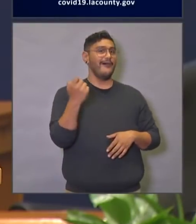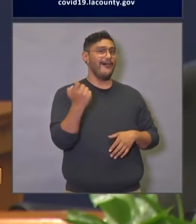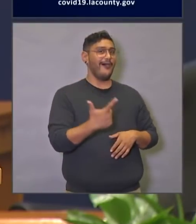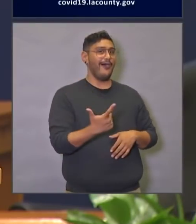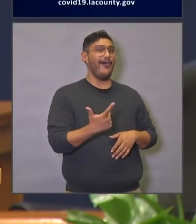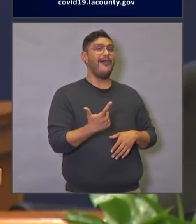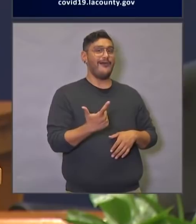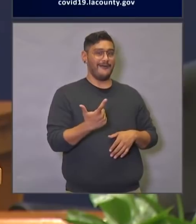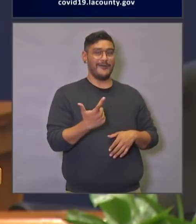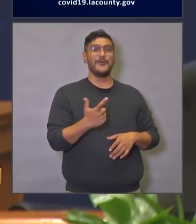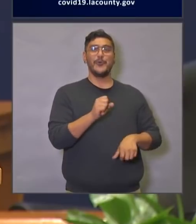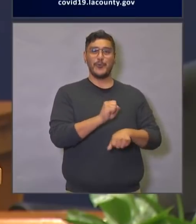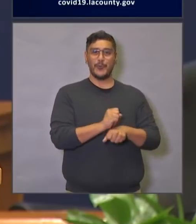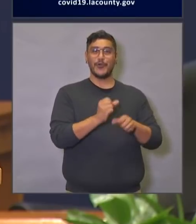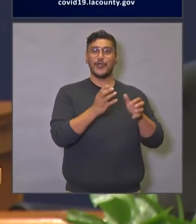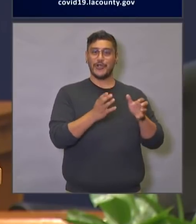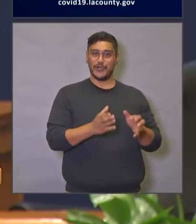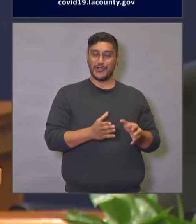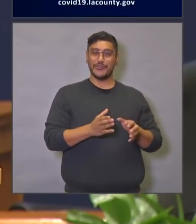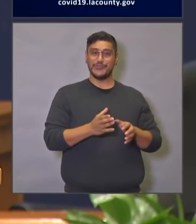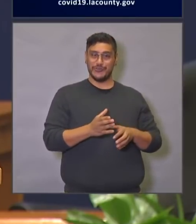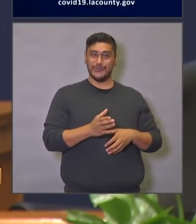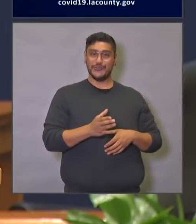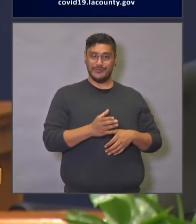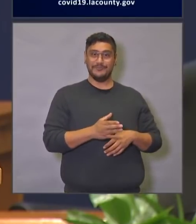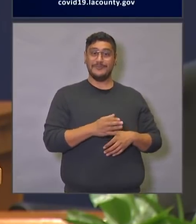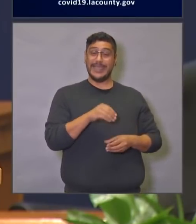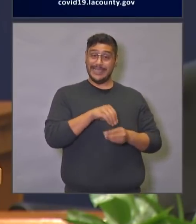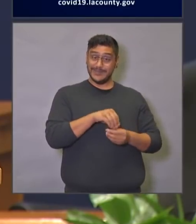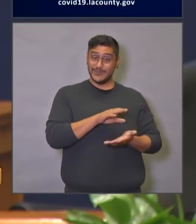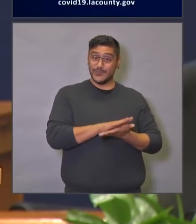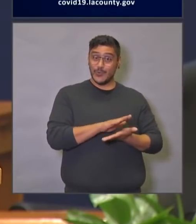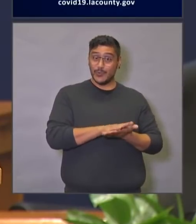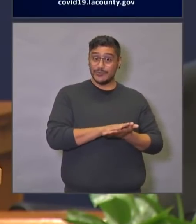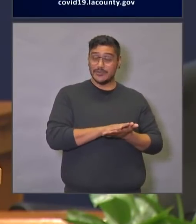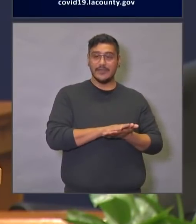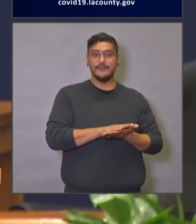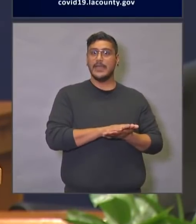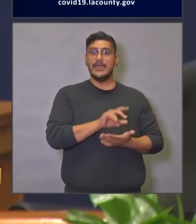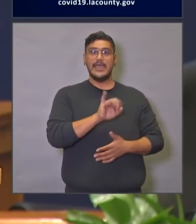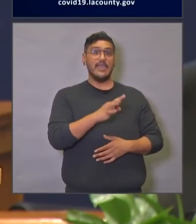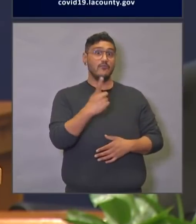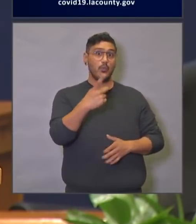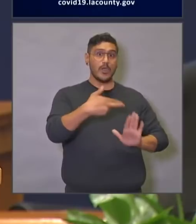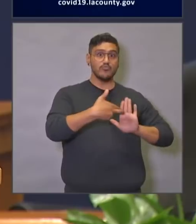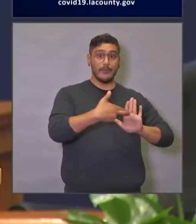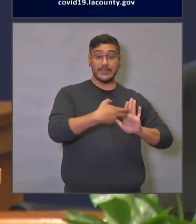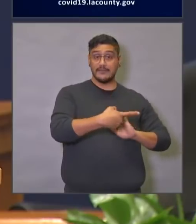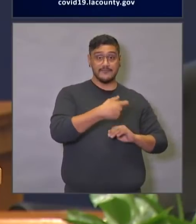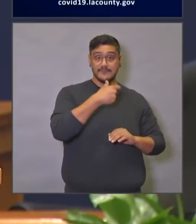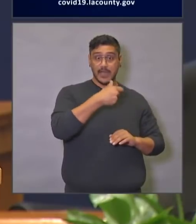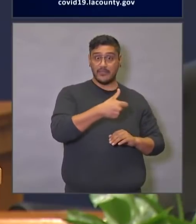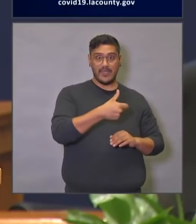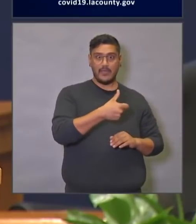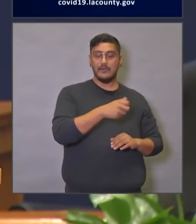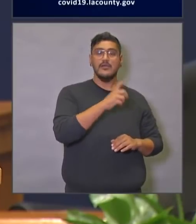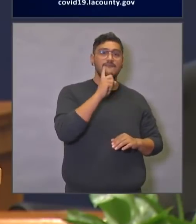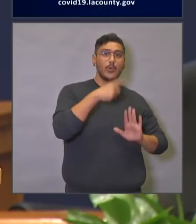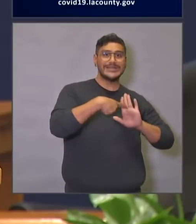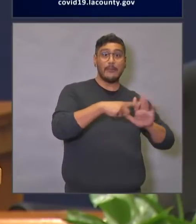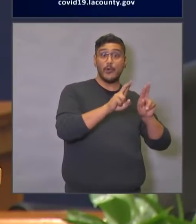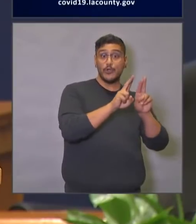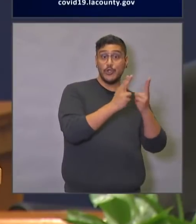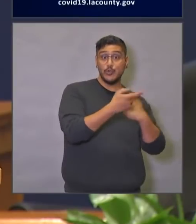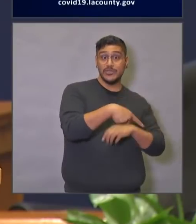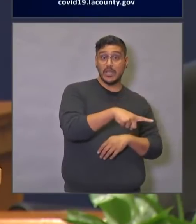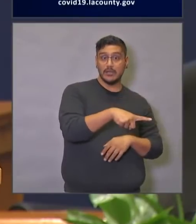sindicatos con trabajadores en las escuelas que van a reabrir. Si no existe un sindicato, sería una carta de las organizaciones que